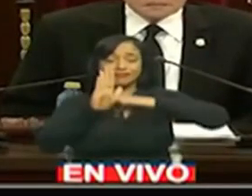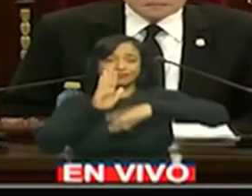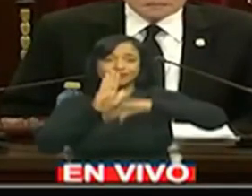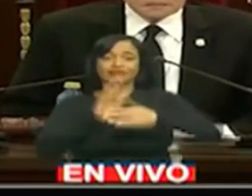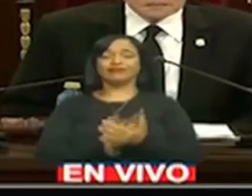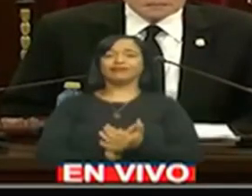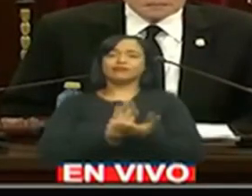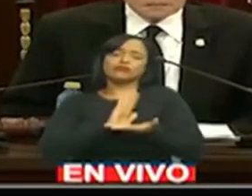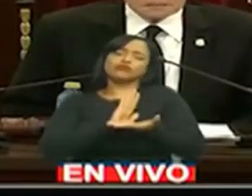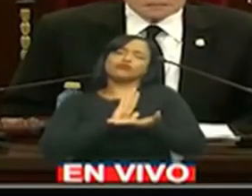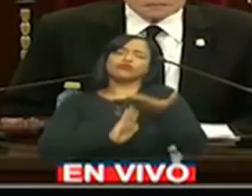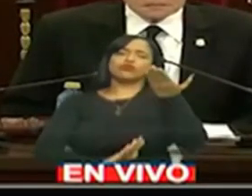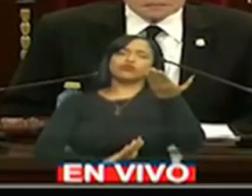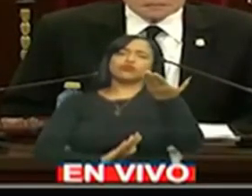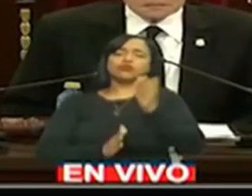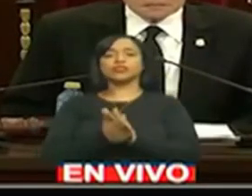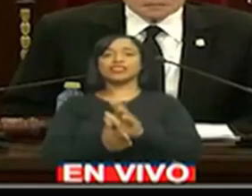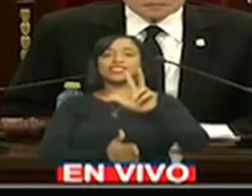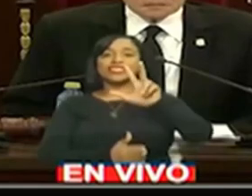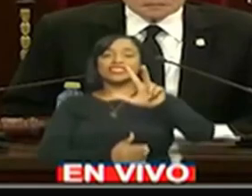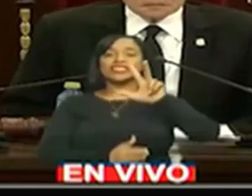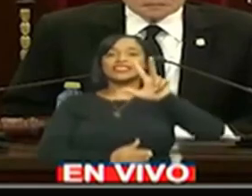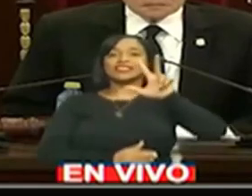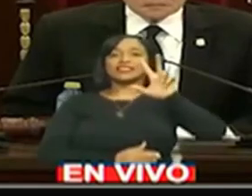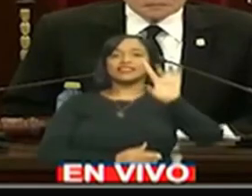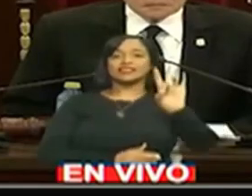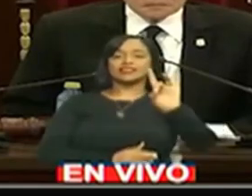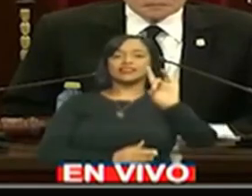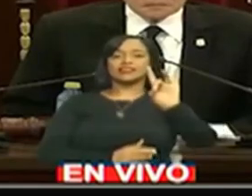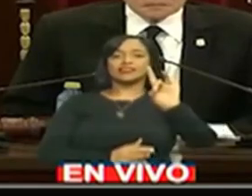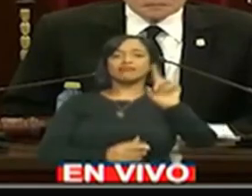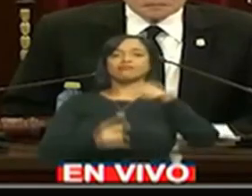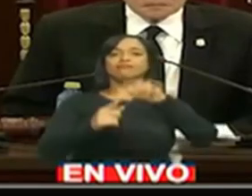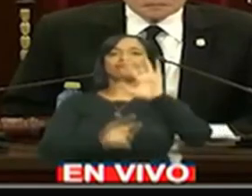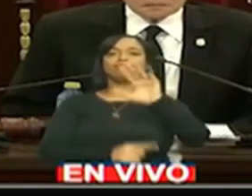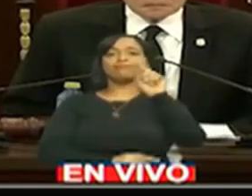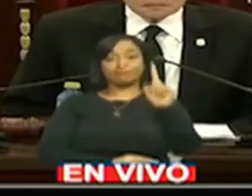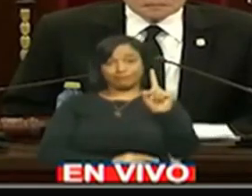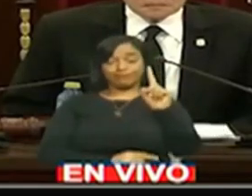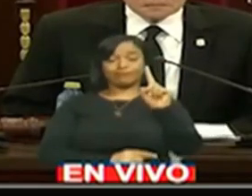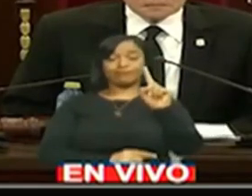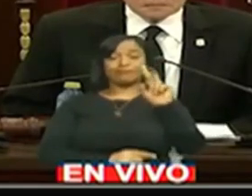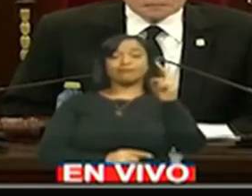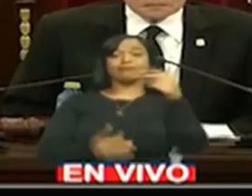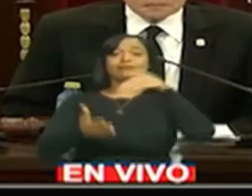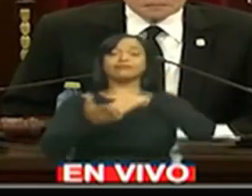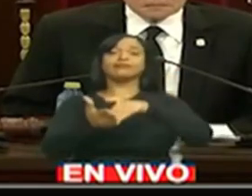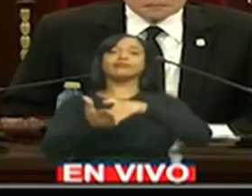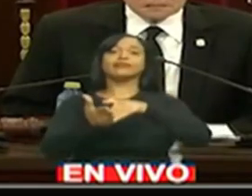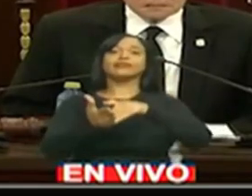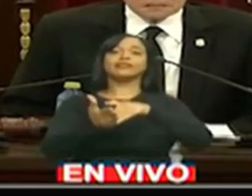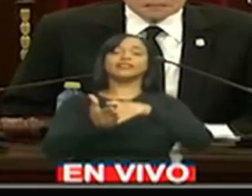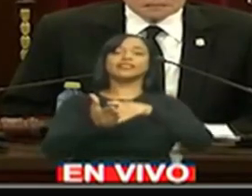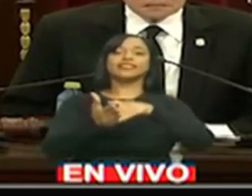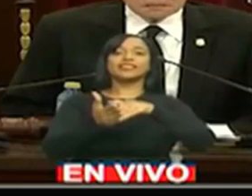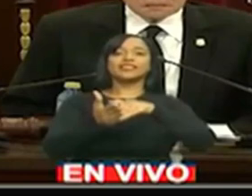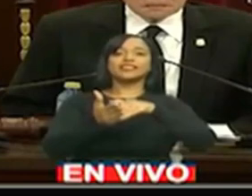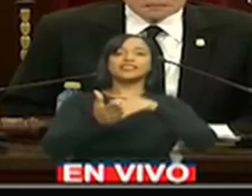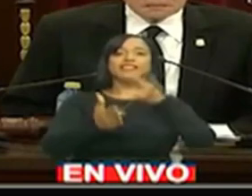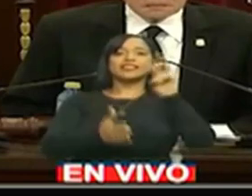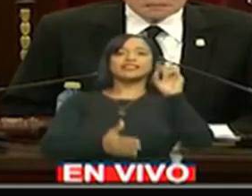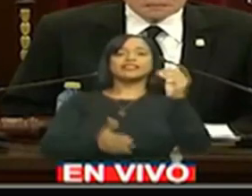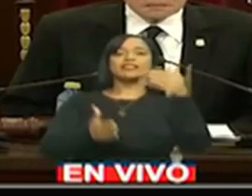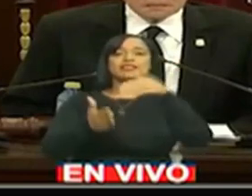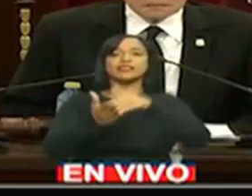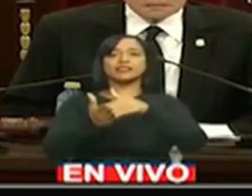esta administración, de 38 a 51 y de 20.000 a 66.000